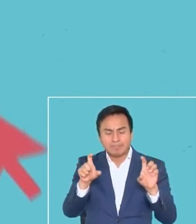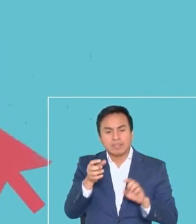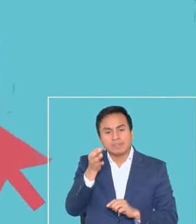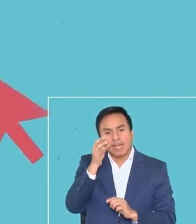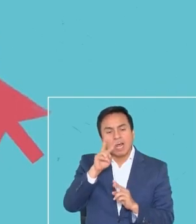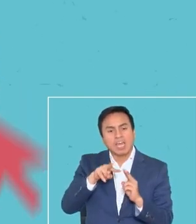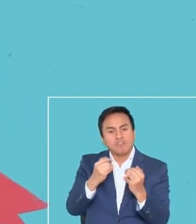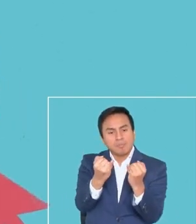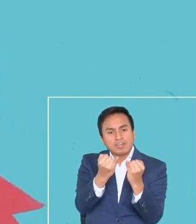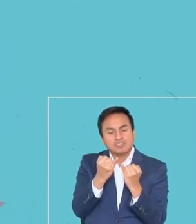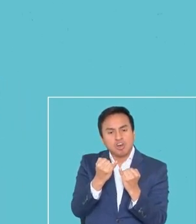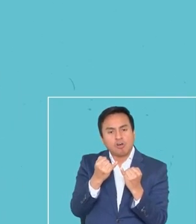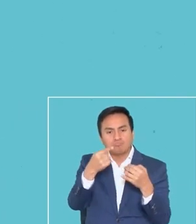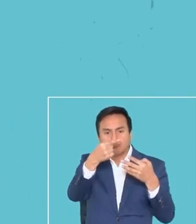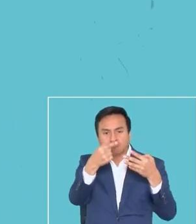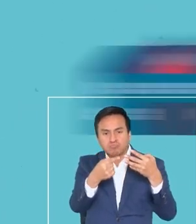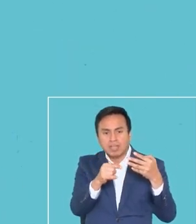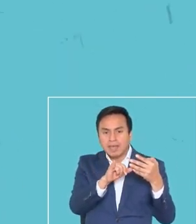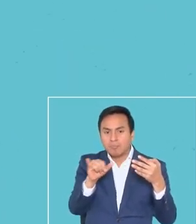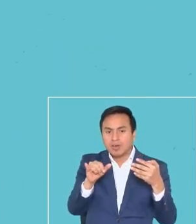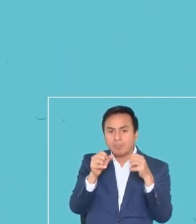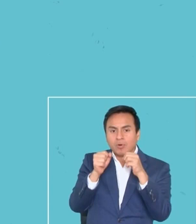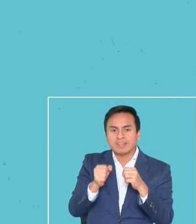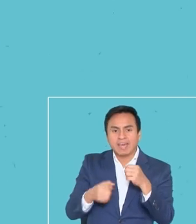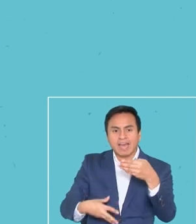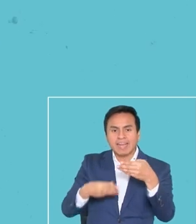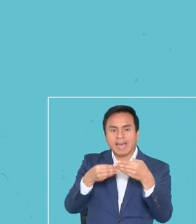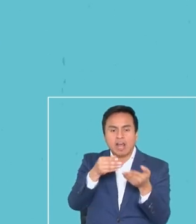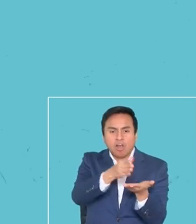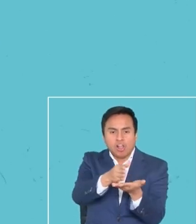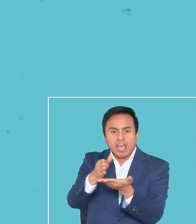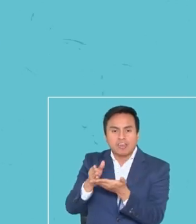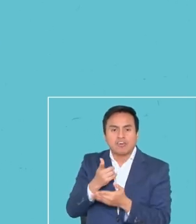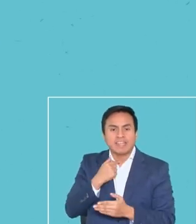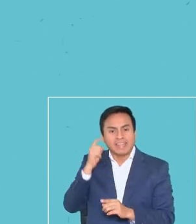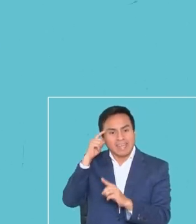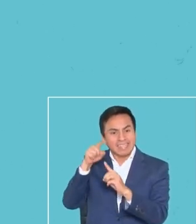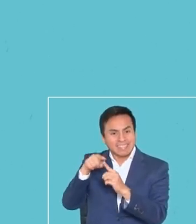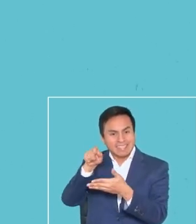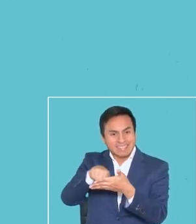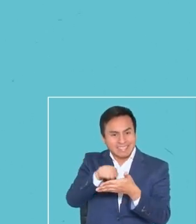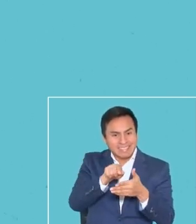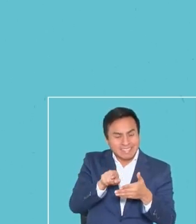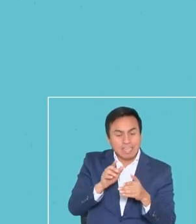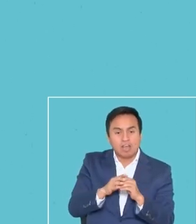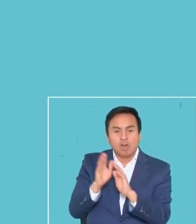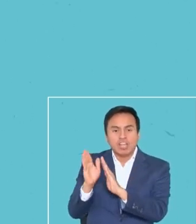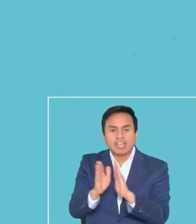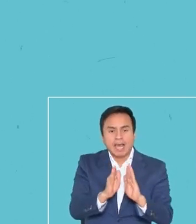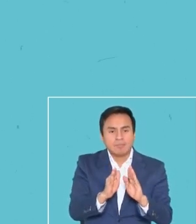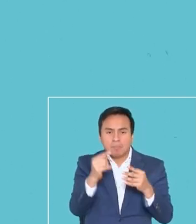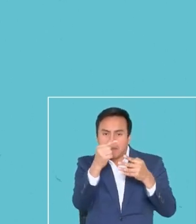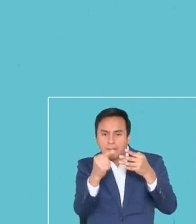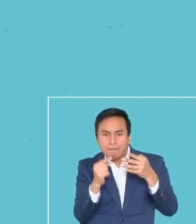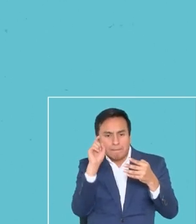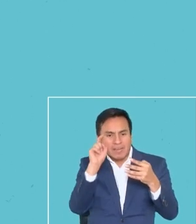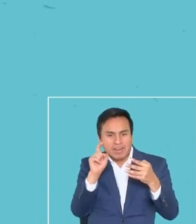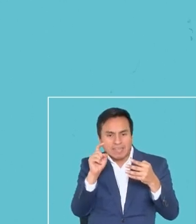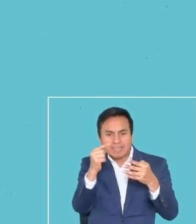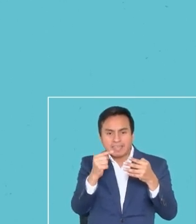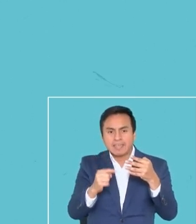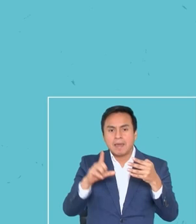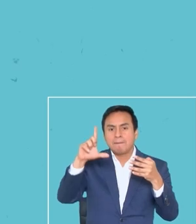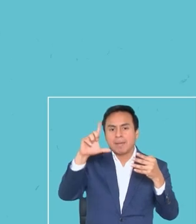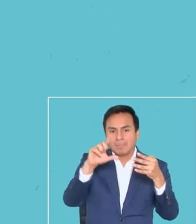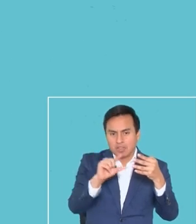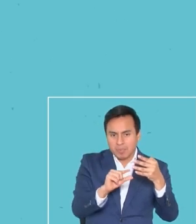www.sistemadeadmisionescolar.cl podrás revisar la información de la vitrina, luego podrás agregar los colegios de tu interés, ordenarlos de acuerdo con tus